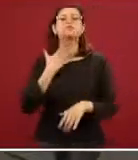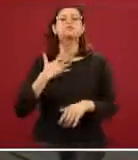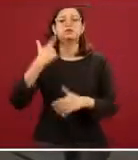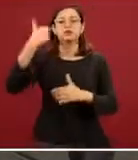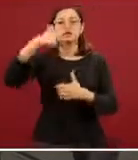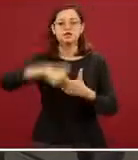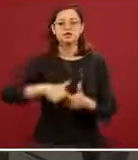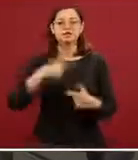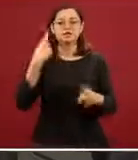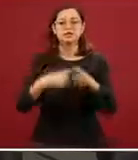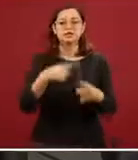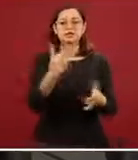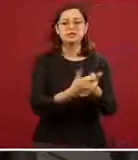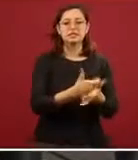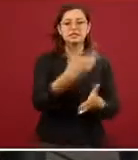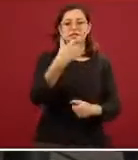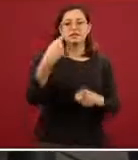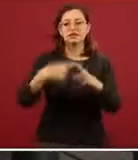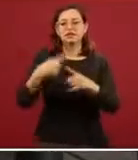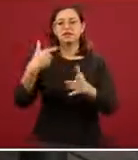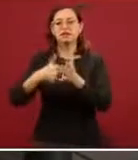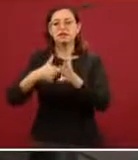combustibles y,